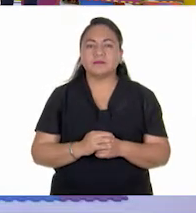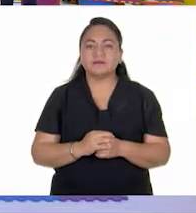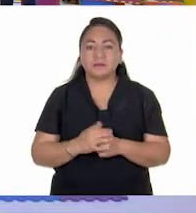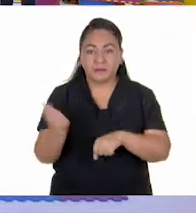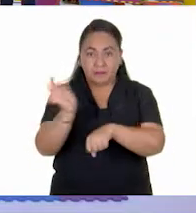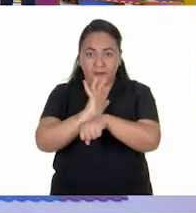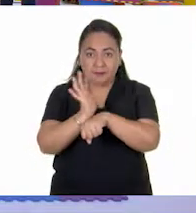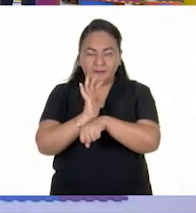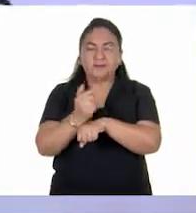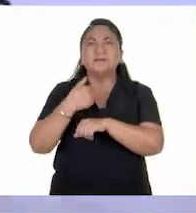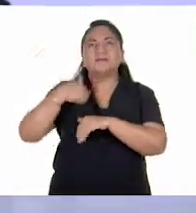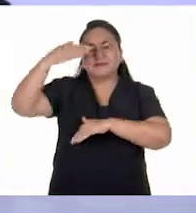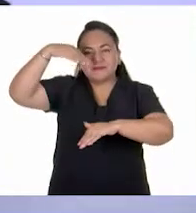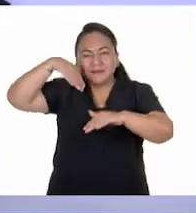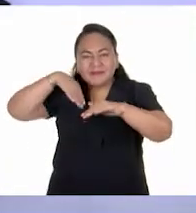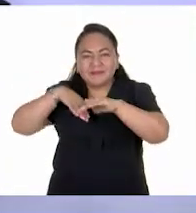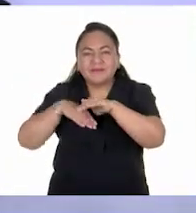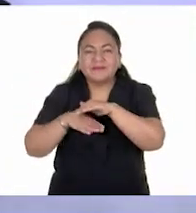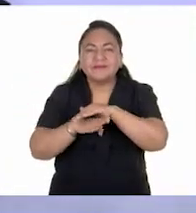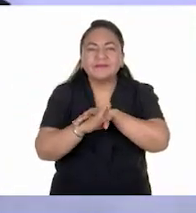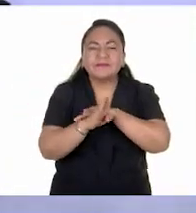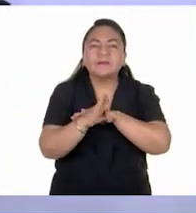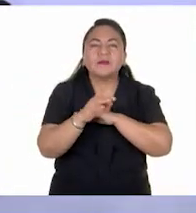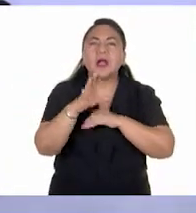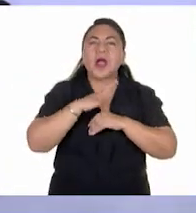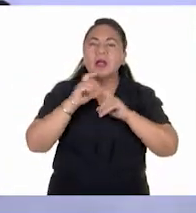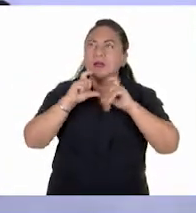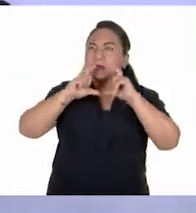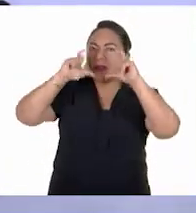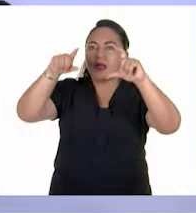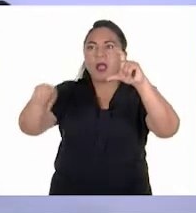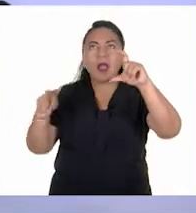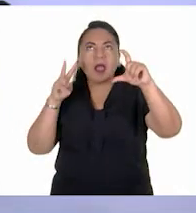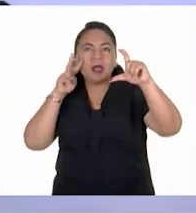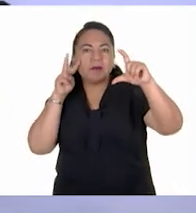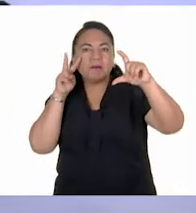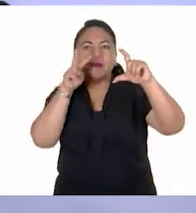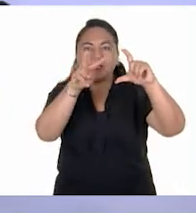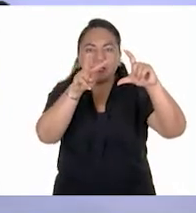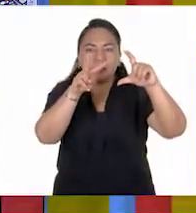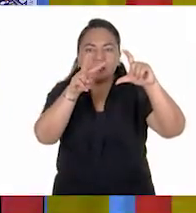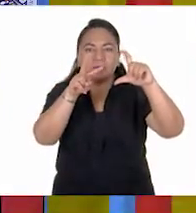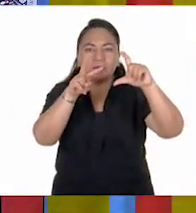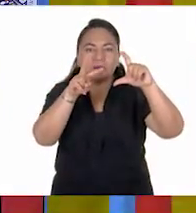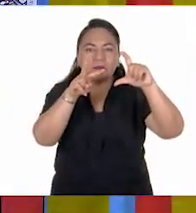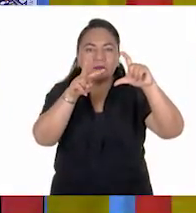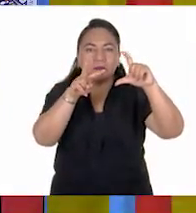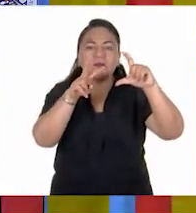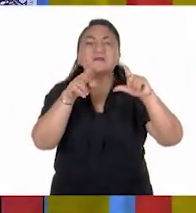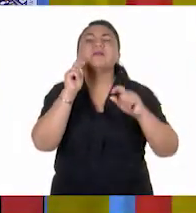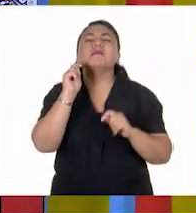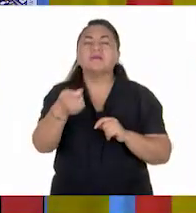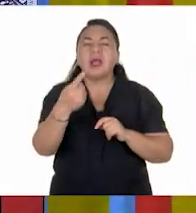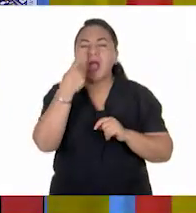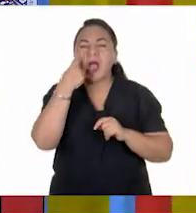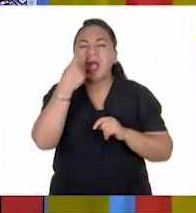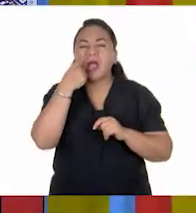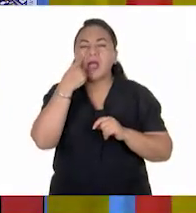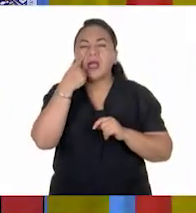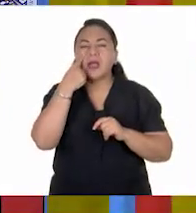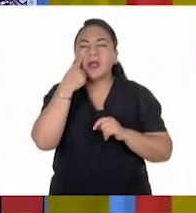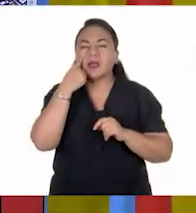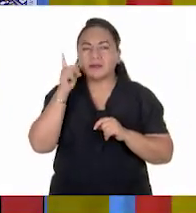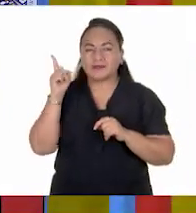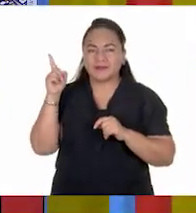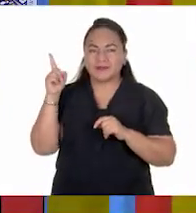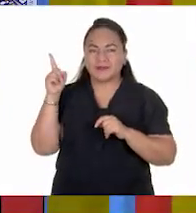cuando nosotros acudimos a él, tiene un símbolo que yo estoy seguro que lo han de haber visto en algún momento. Lo representan casi siempre con